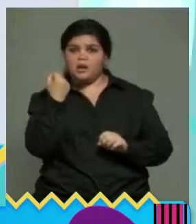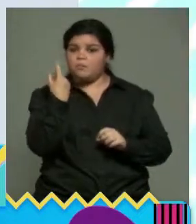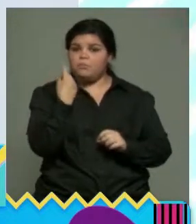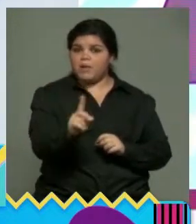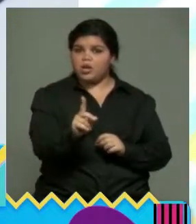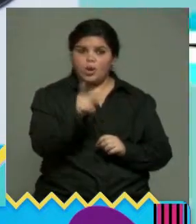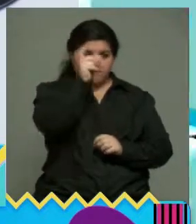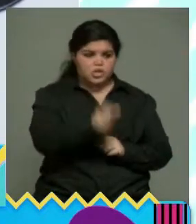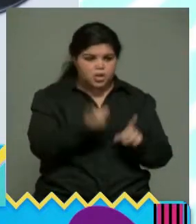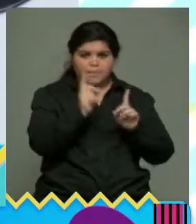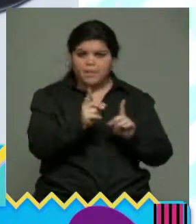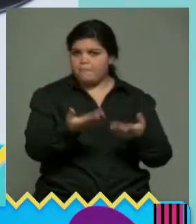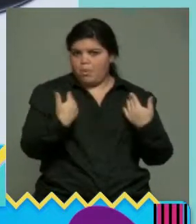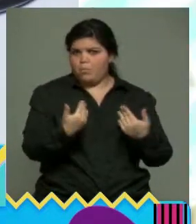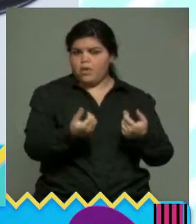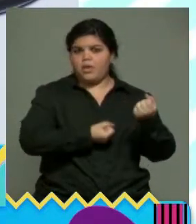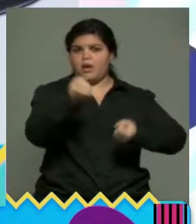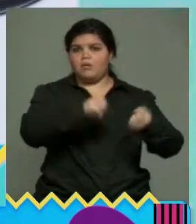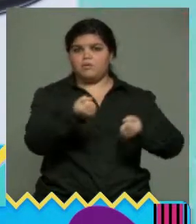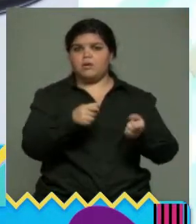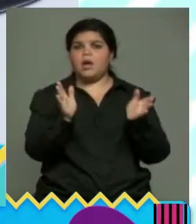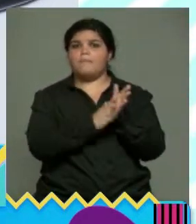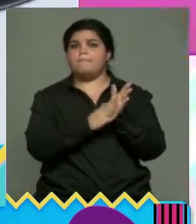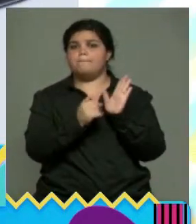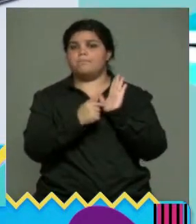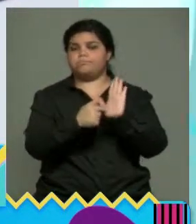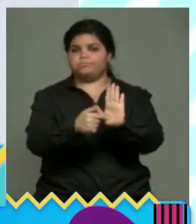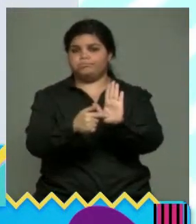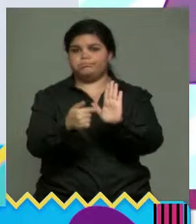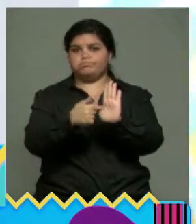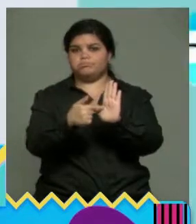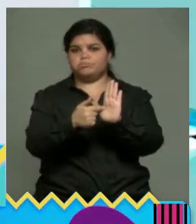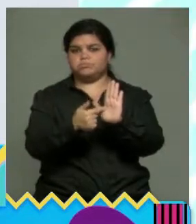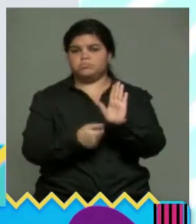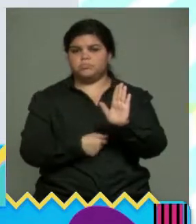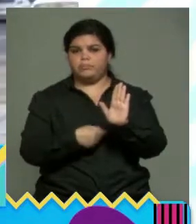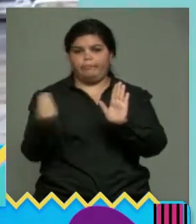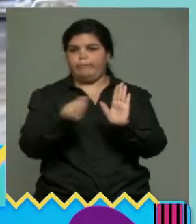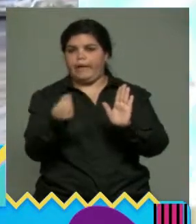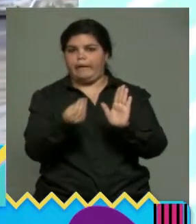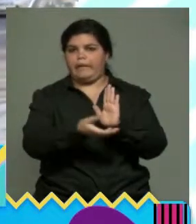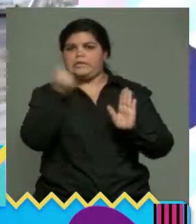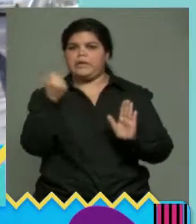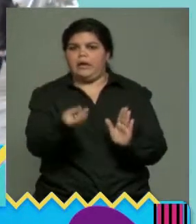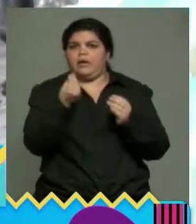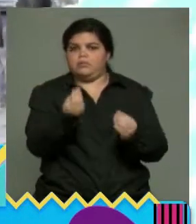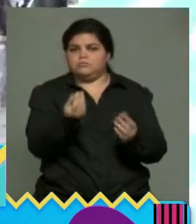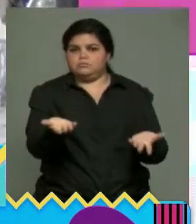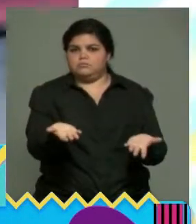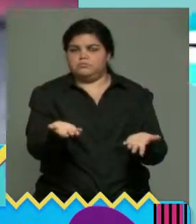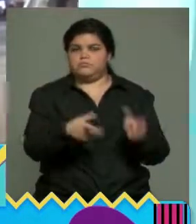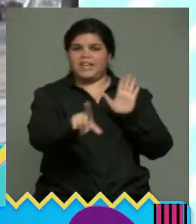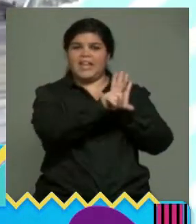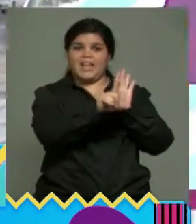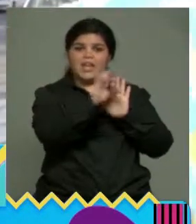conduciendo, y si se le requiere la licencia, muestra el parte. Claro. La licencia, es decir, entonces, ¿para qué se retiene? Era lo mismo, sí. La ley misma dice